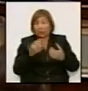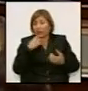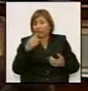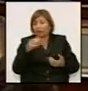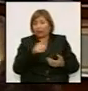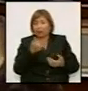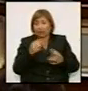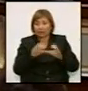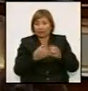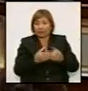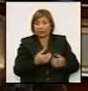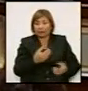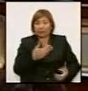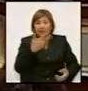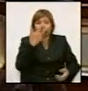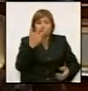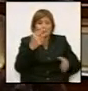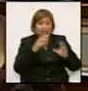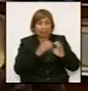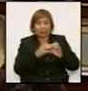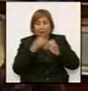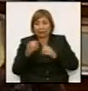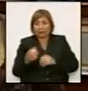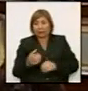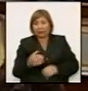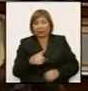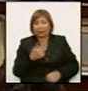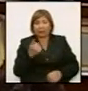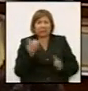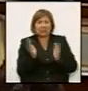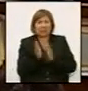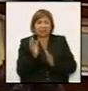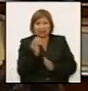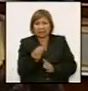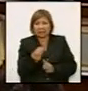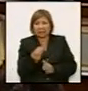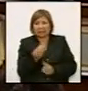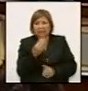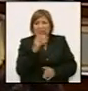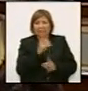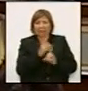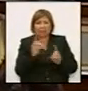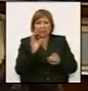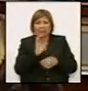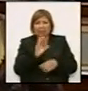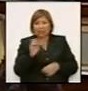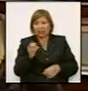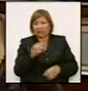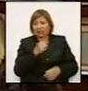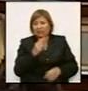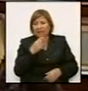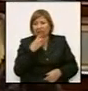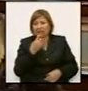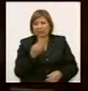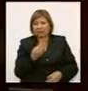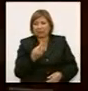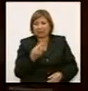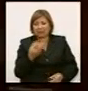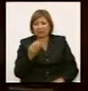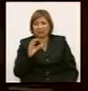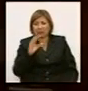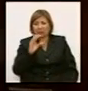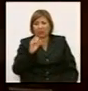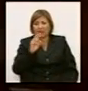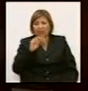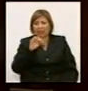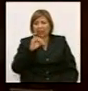el otro, y somos 3 partidos, porque los otros chicos, la Democracia Cristiana, entre otros, porque solo era Cornejo